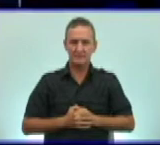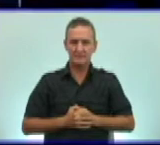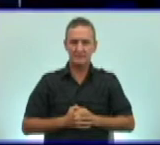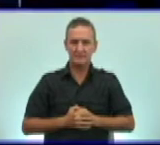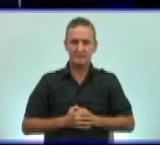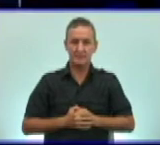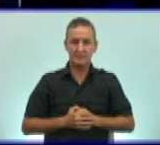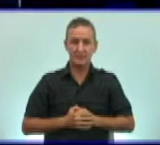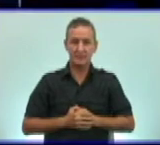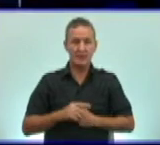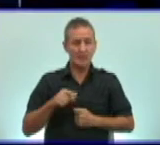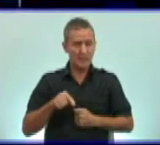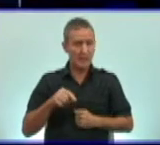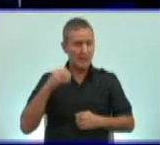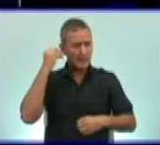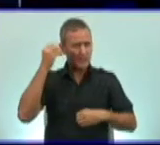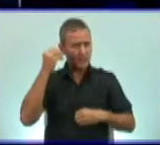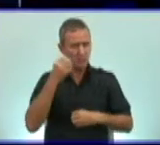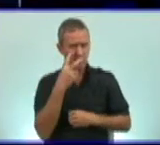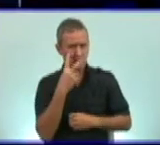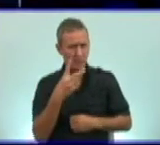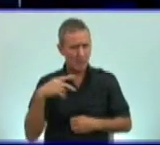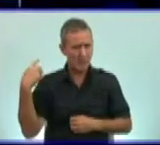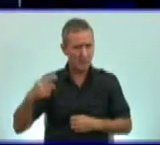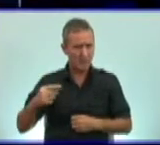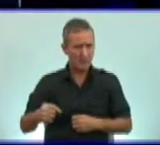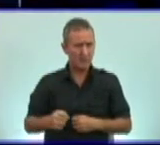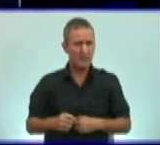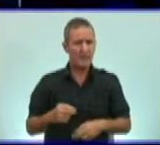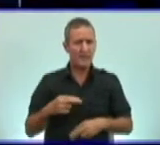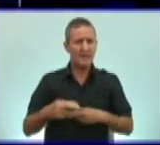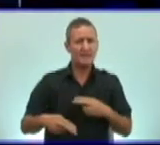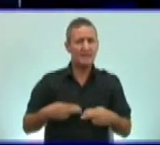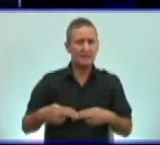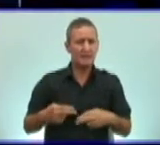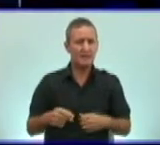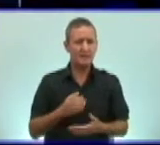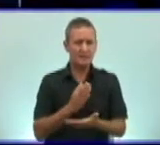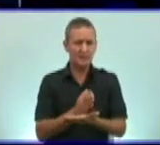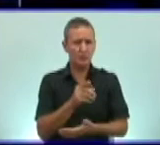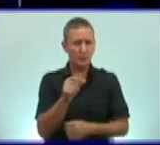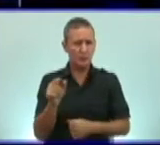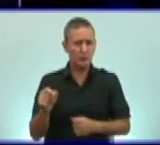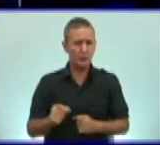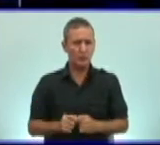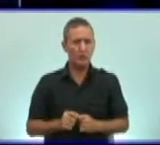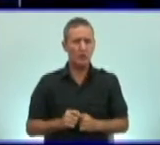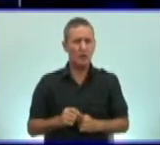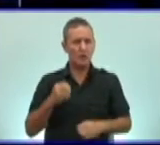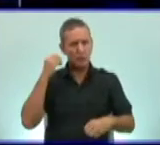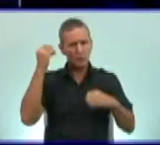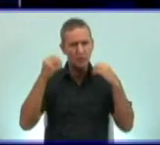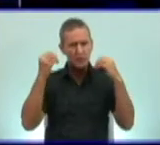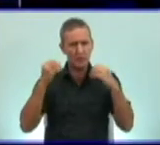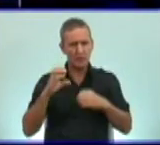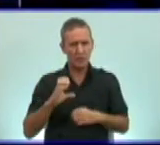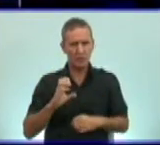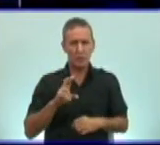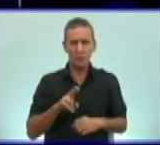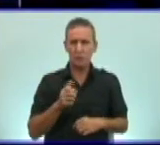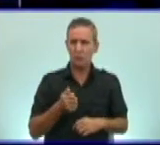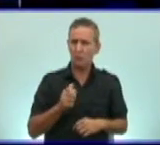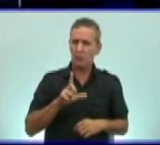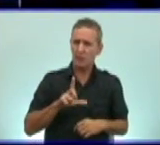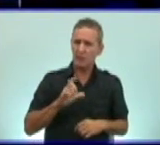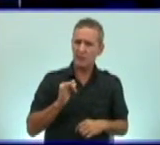Pues bien, este análisis que ustedes vieron en la práctica que estaban haciendo estos estudiantes es un análisis cualitativo, pero nosotros podíamos sencillamente